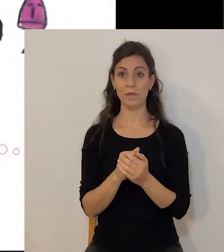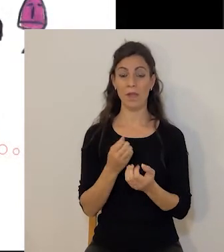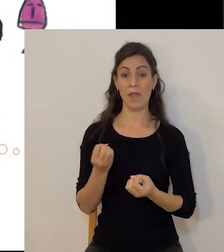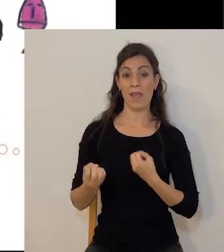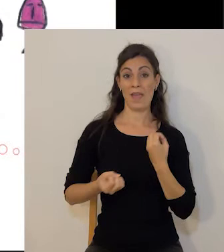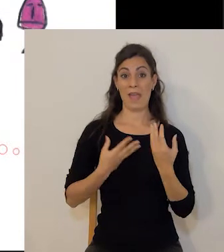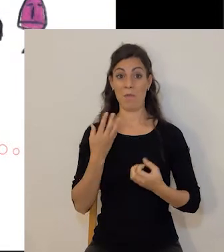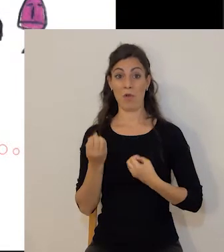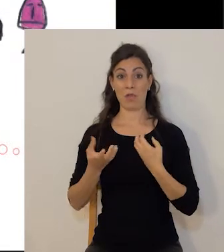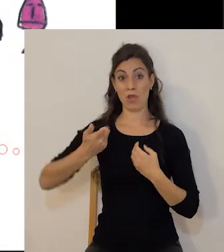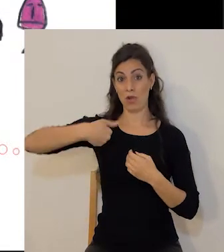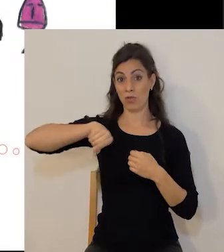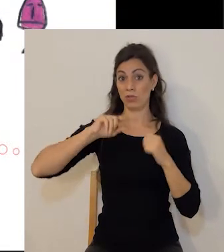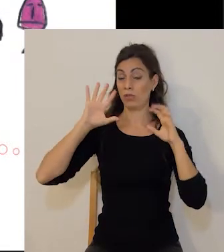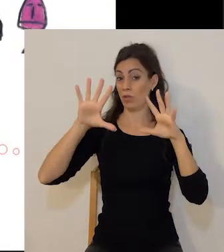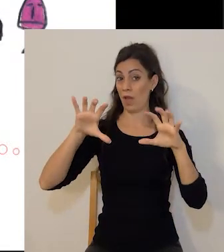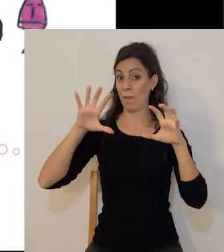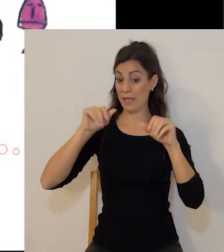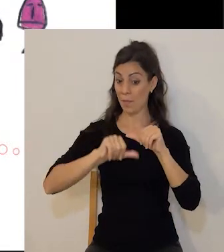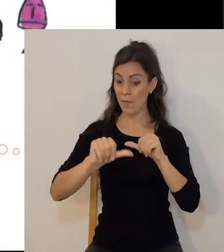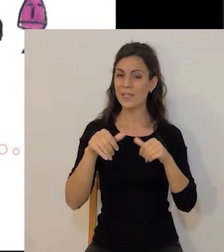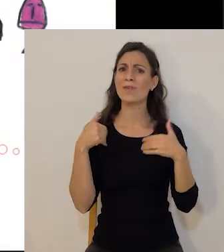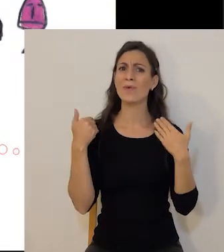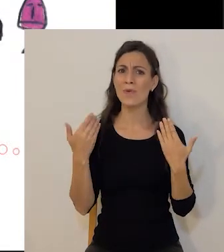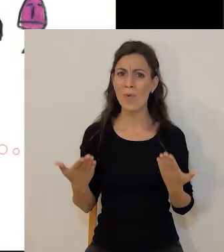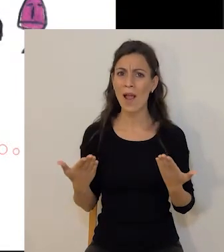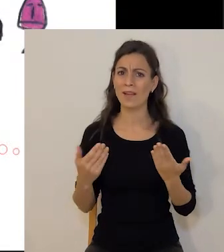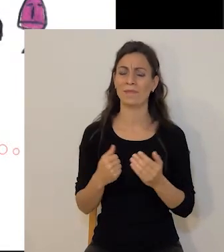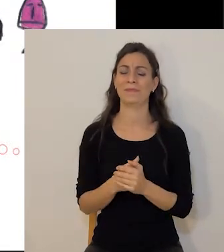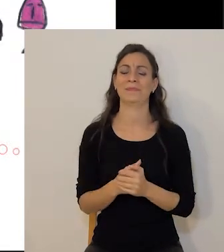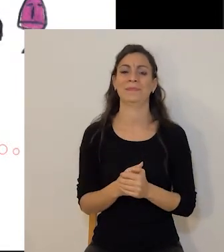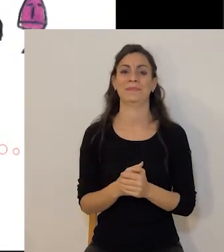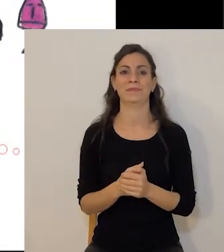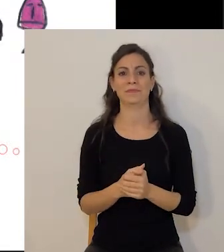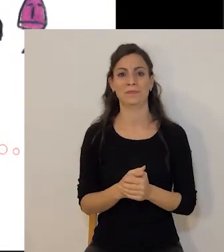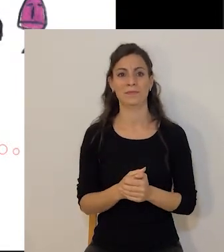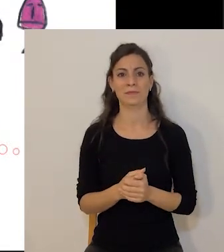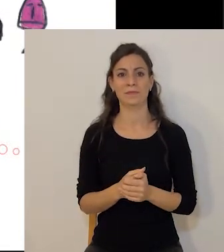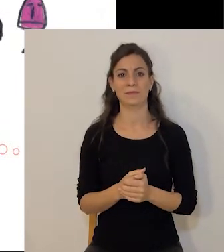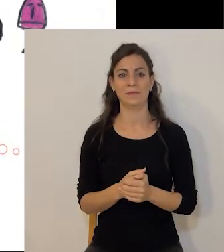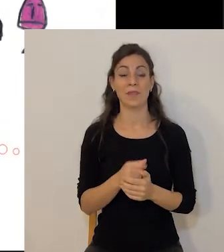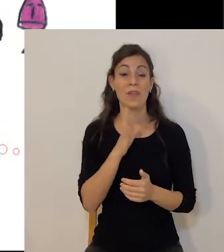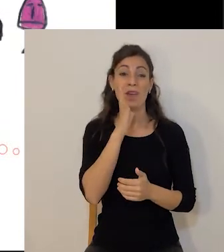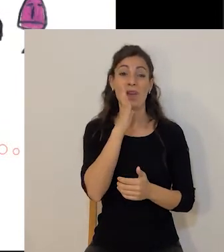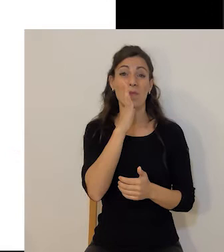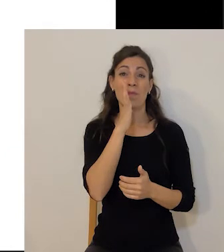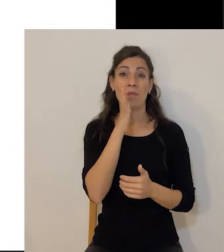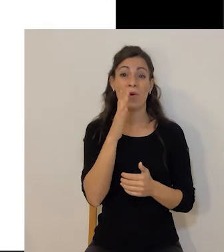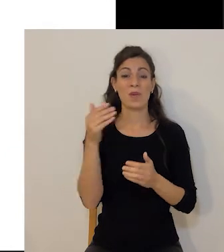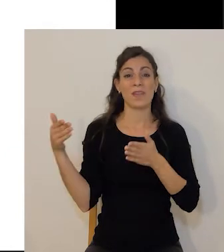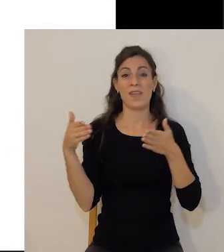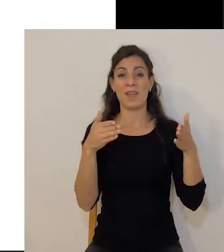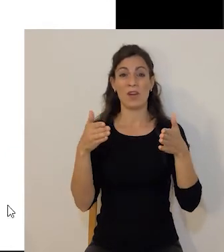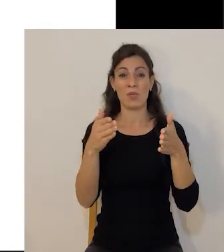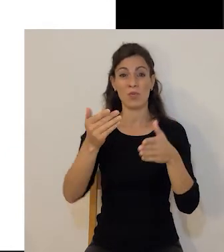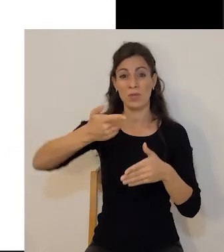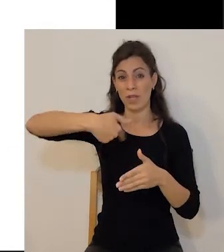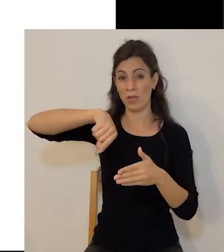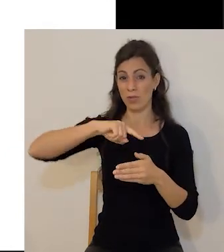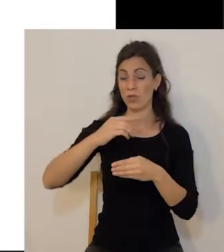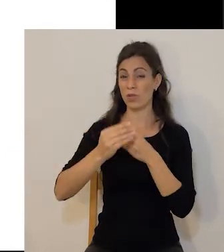emoción aprendemos? Eso es lo más importante en el aula. ¿Desde qué emoción? Porque esas rutas que